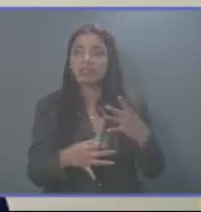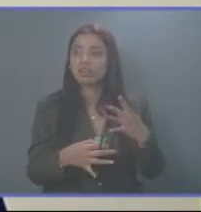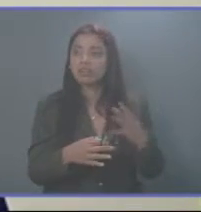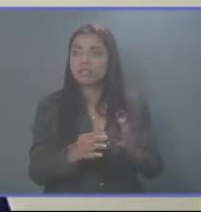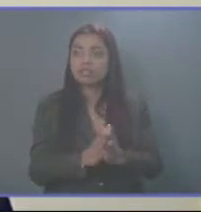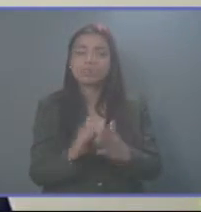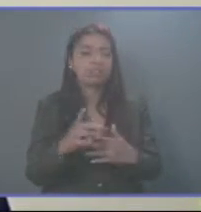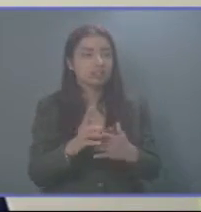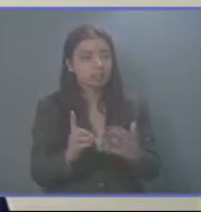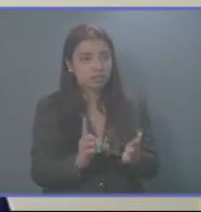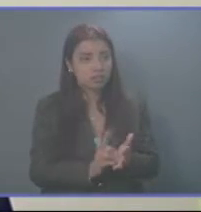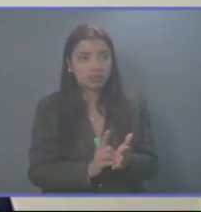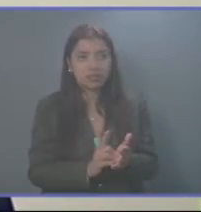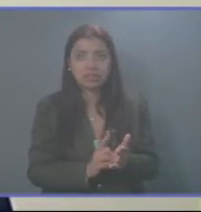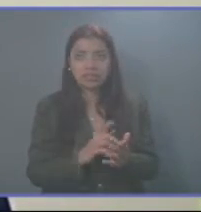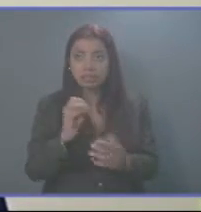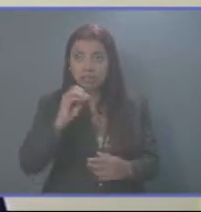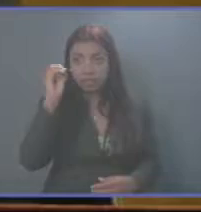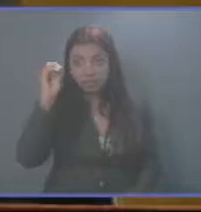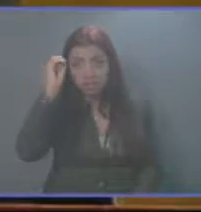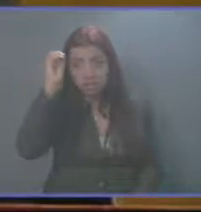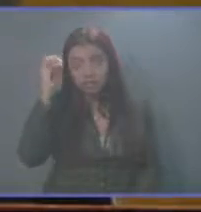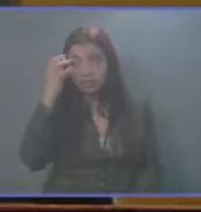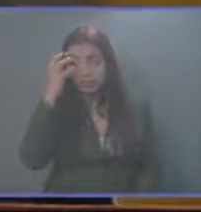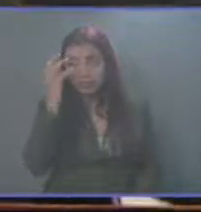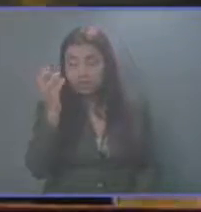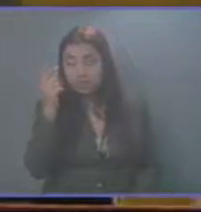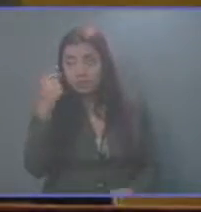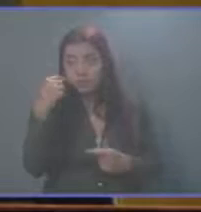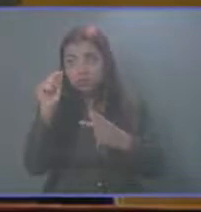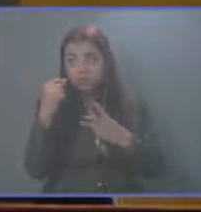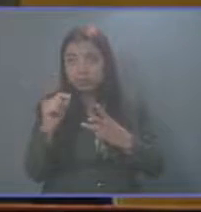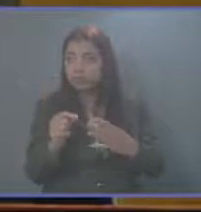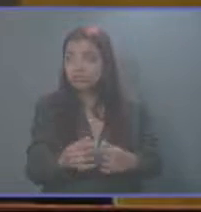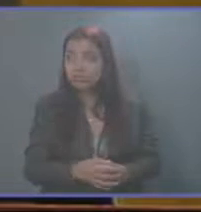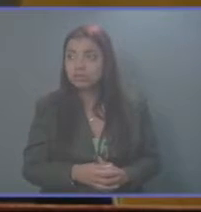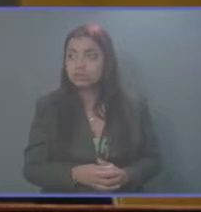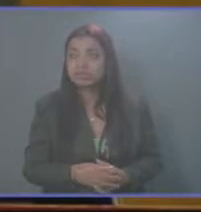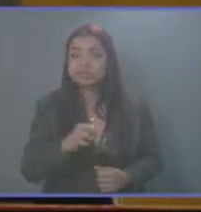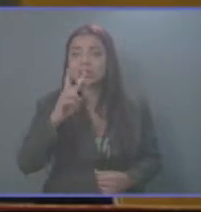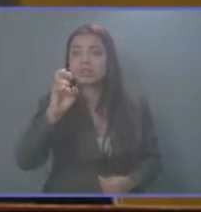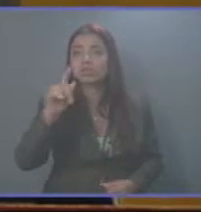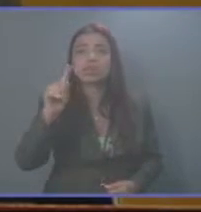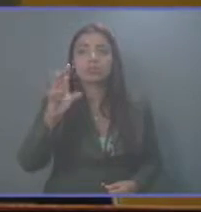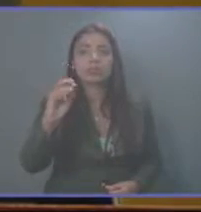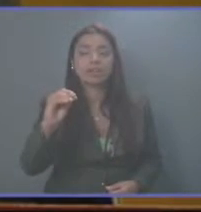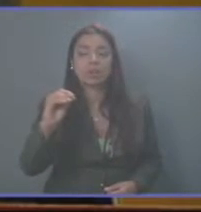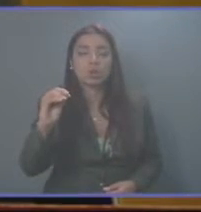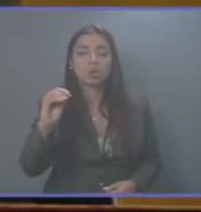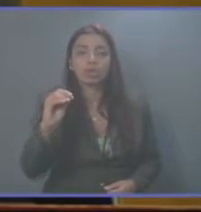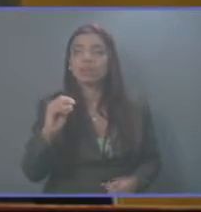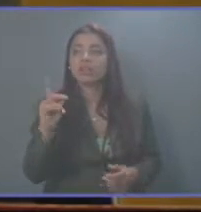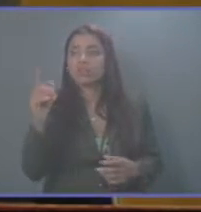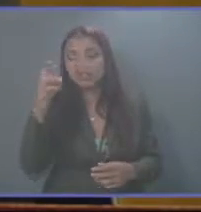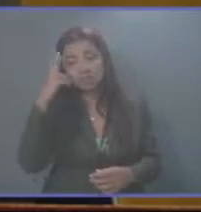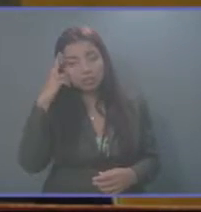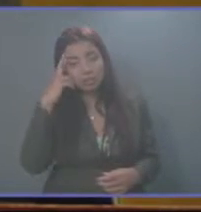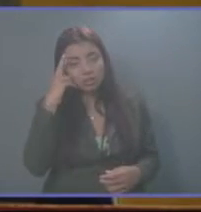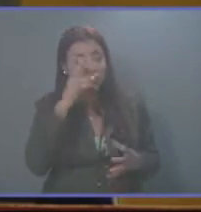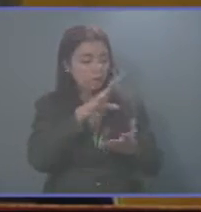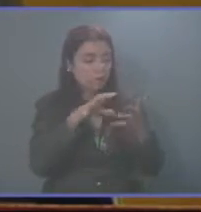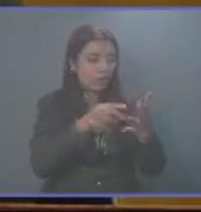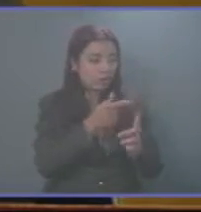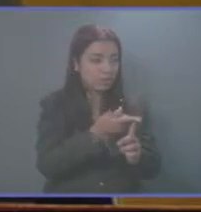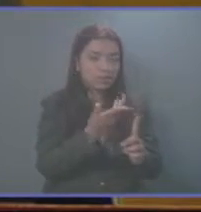Perdón, diputado, es observación, entiendo, según tengo yo, no dice veto. Sí, tenés. No sé si está